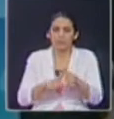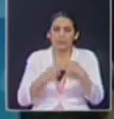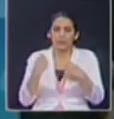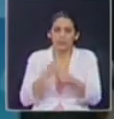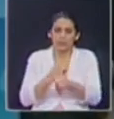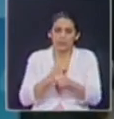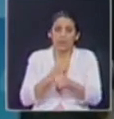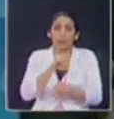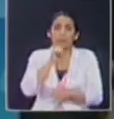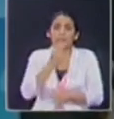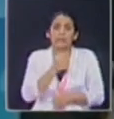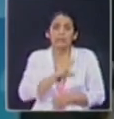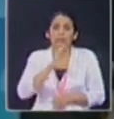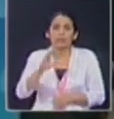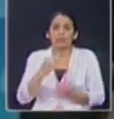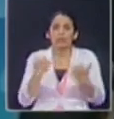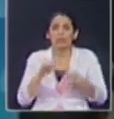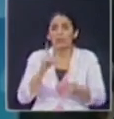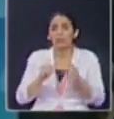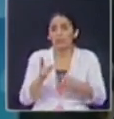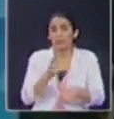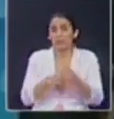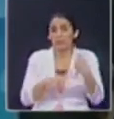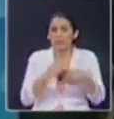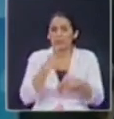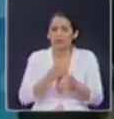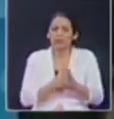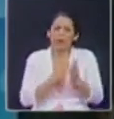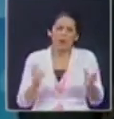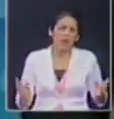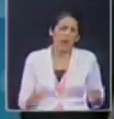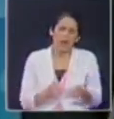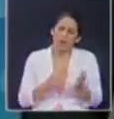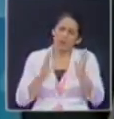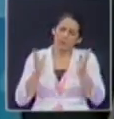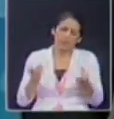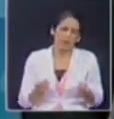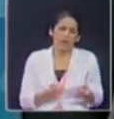comerciantes afectados que piden la intervención urgente en esta obra.